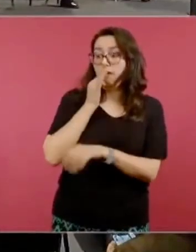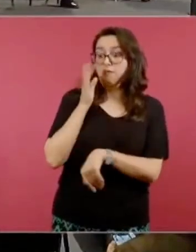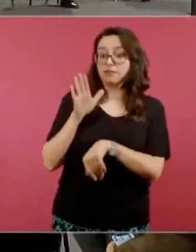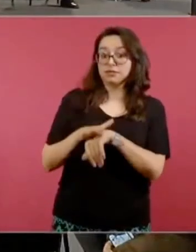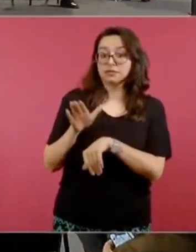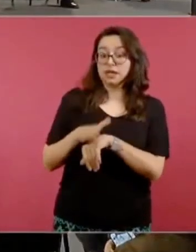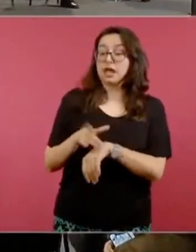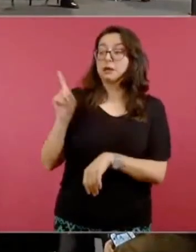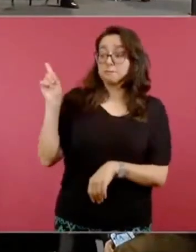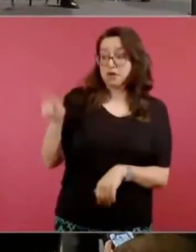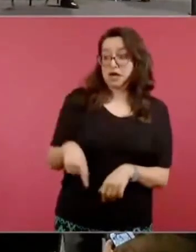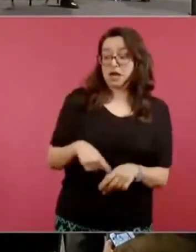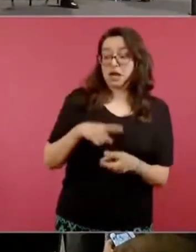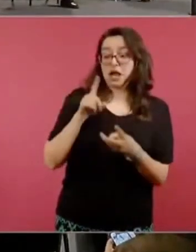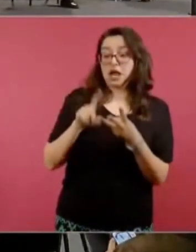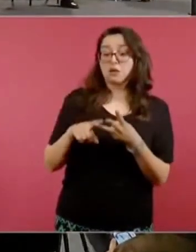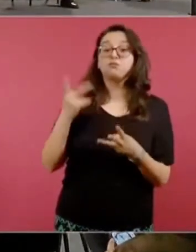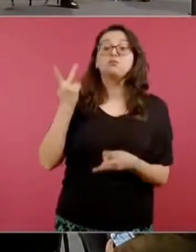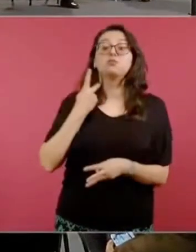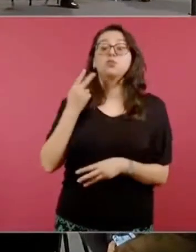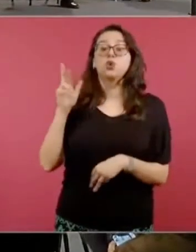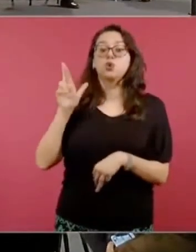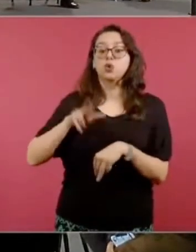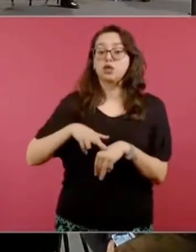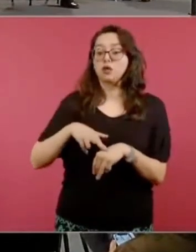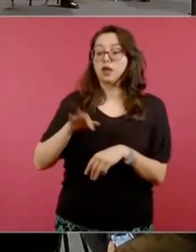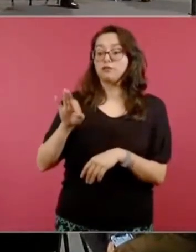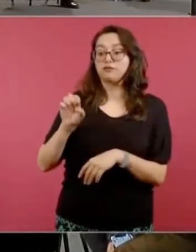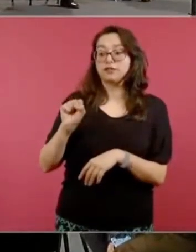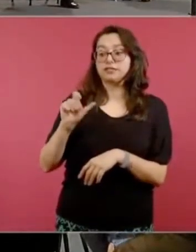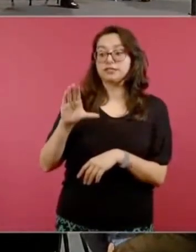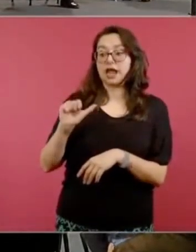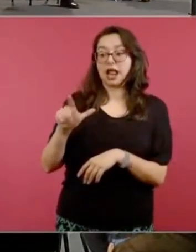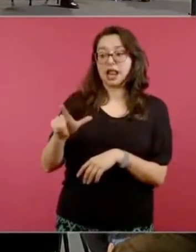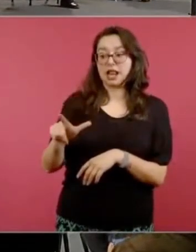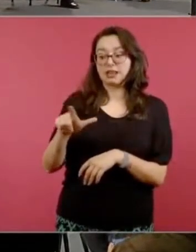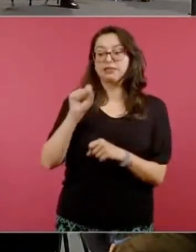la procuradora fiscal, ¿sí? Muchas gracias, presidente.